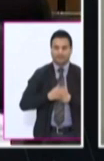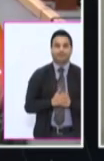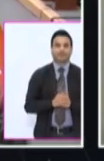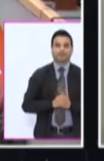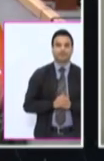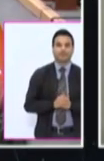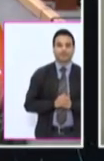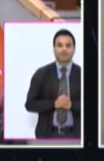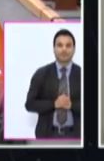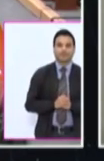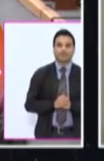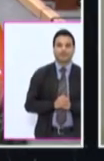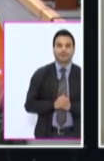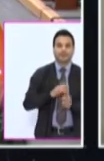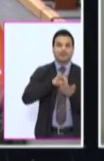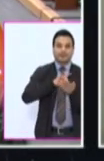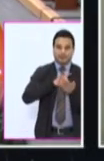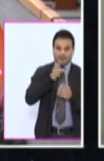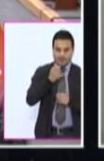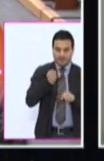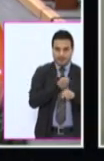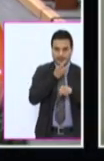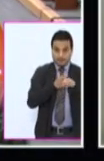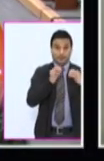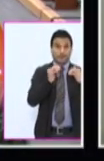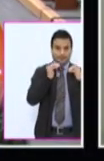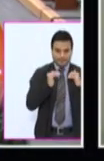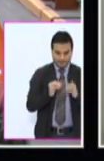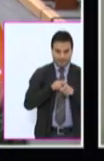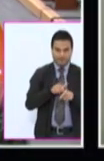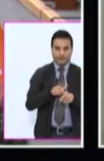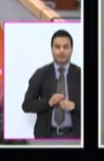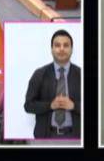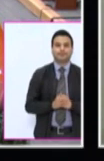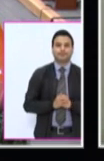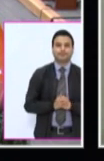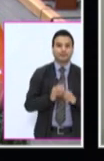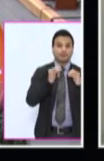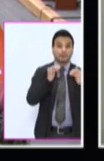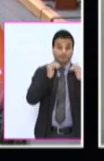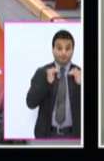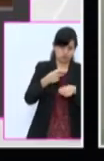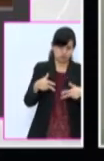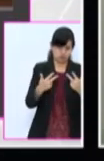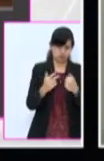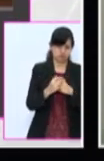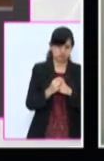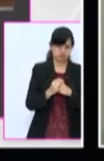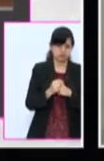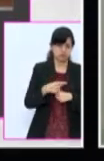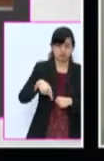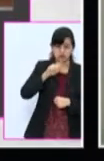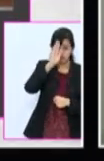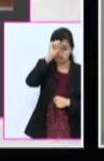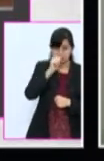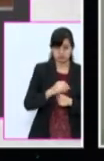medio las bases de datos, y por eso te digo que entre semana y media y a lo mucho 2 semanas, ¿sí?, se podría